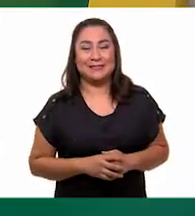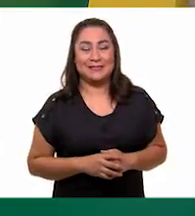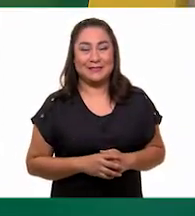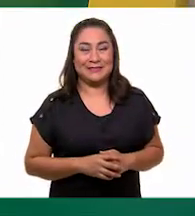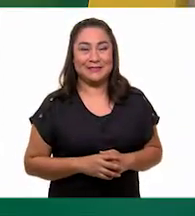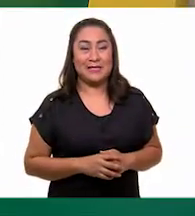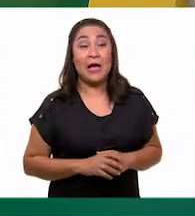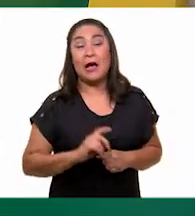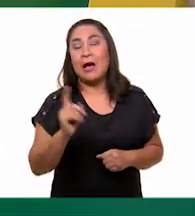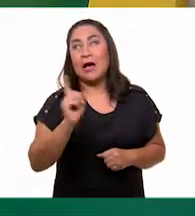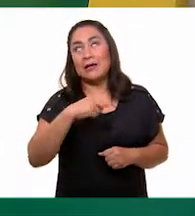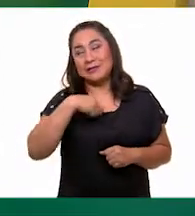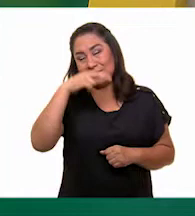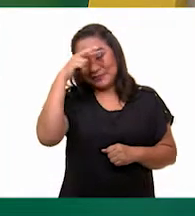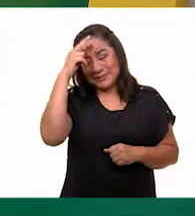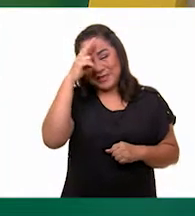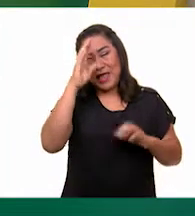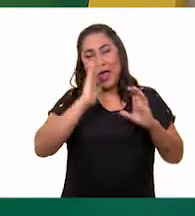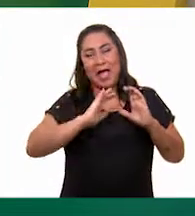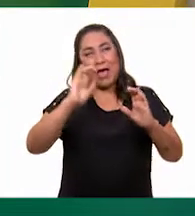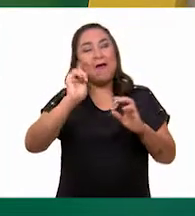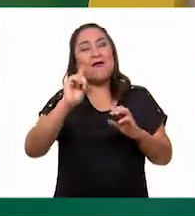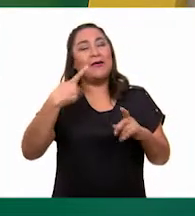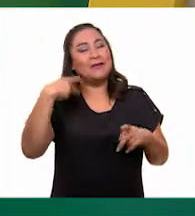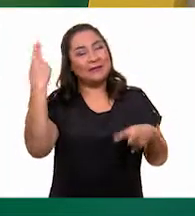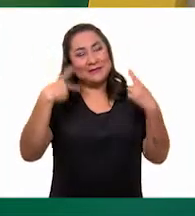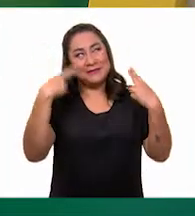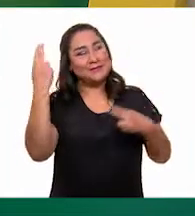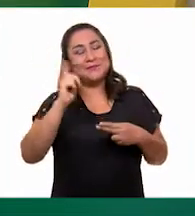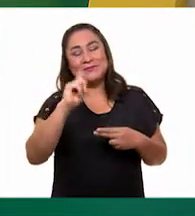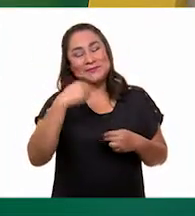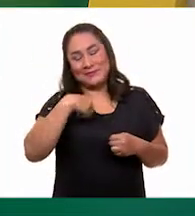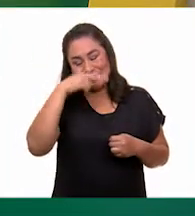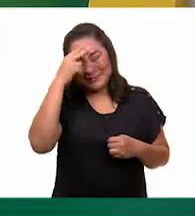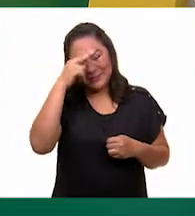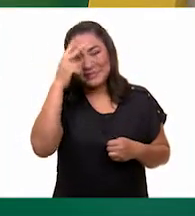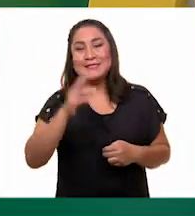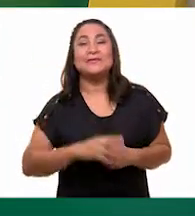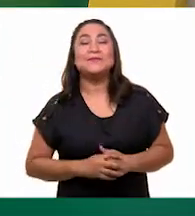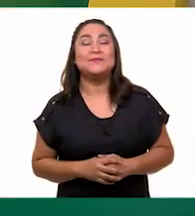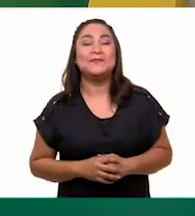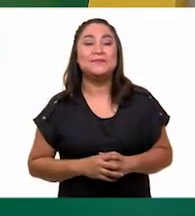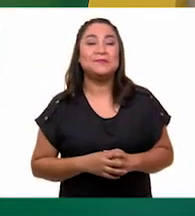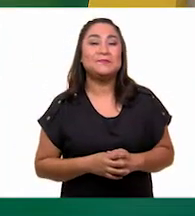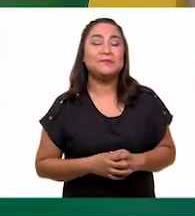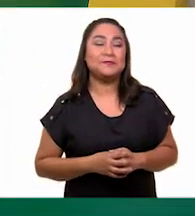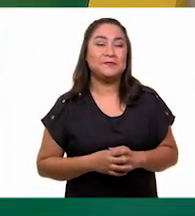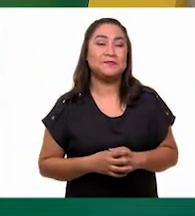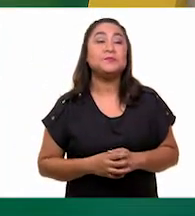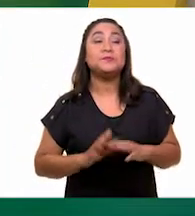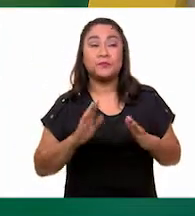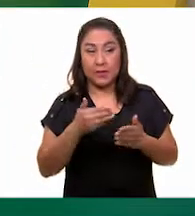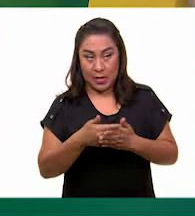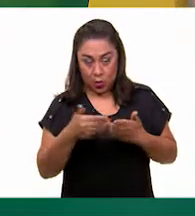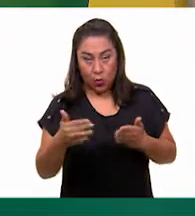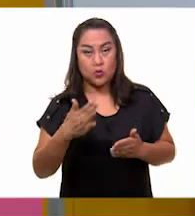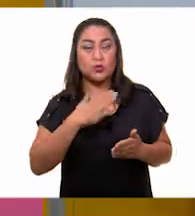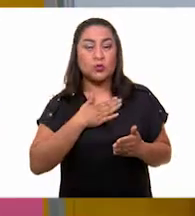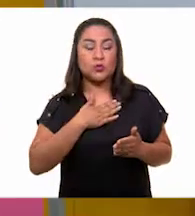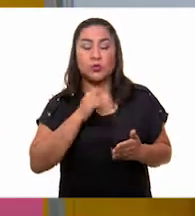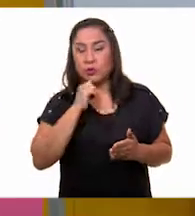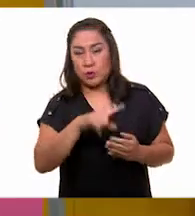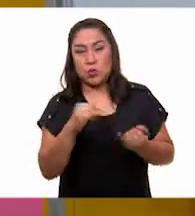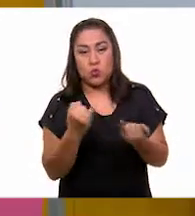ese no era panadero, ese era más bien barbero. Bien. Ahora a yo ver. También voy a tomar lo mío y voy a